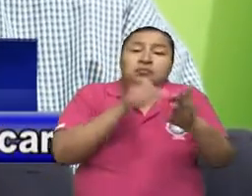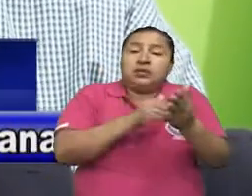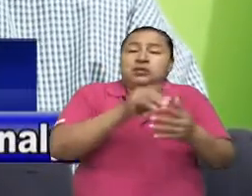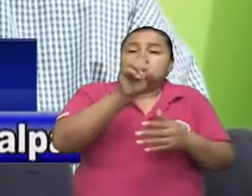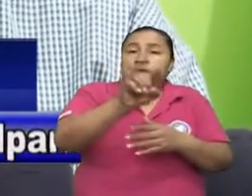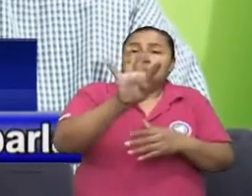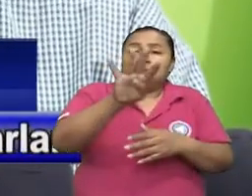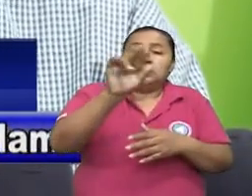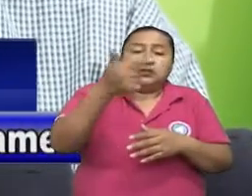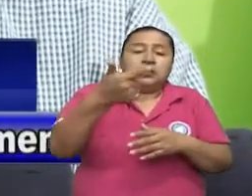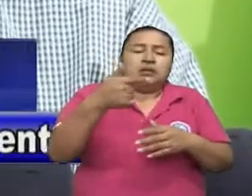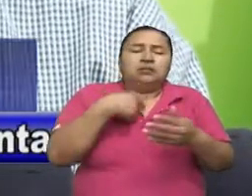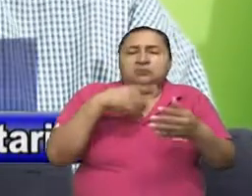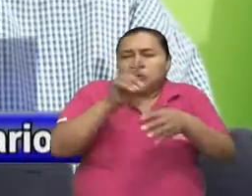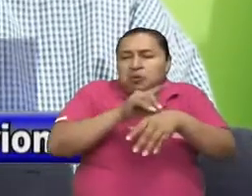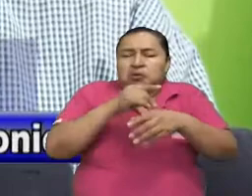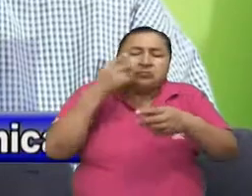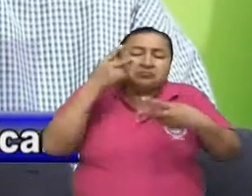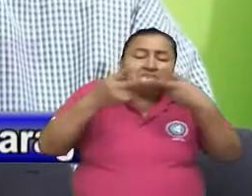359.147 consultas ambulatorias,